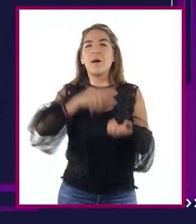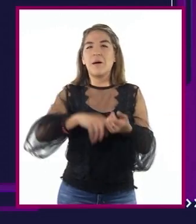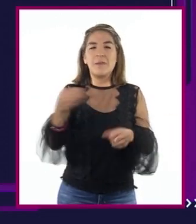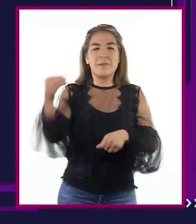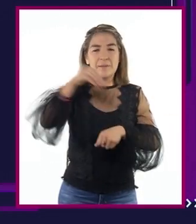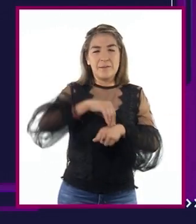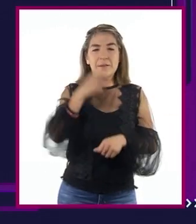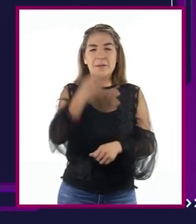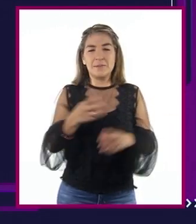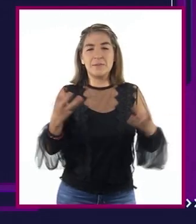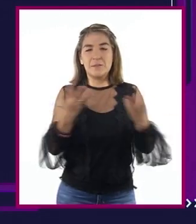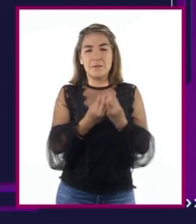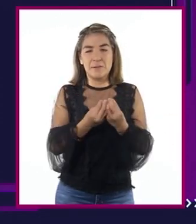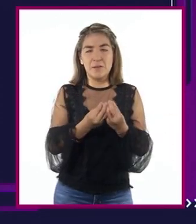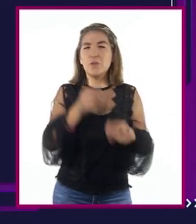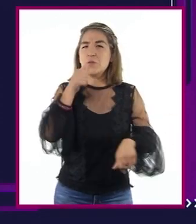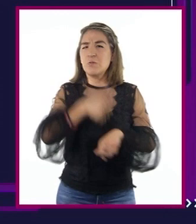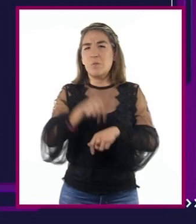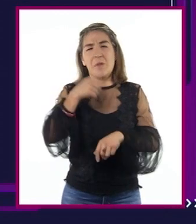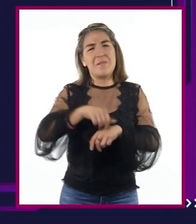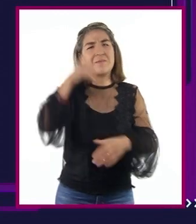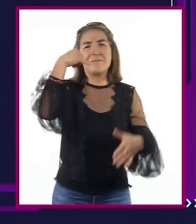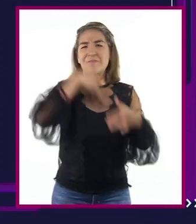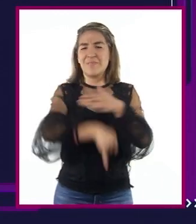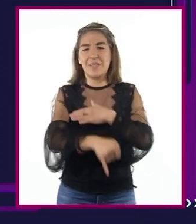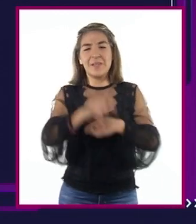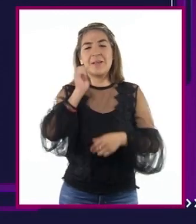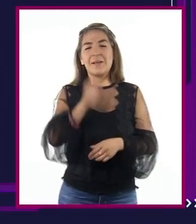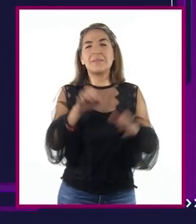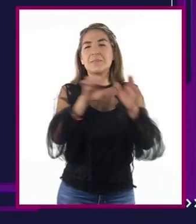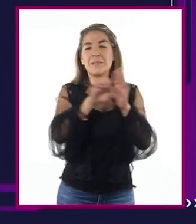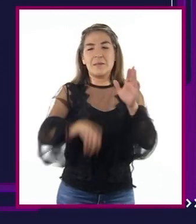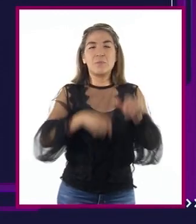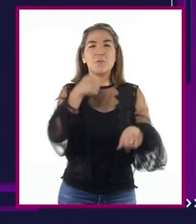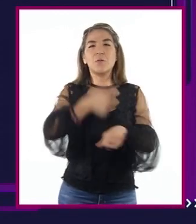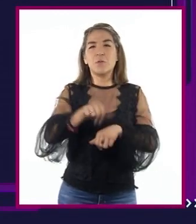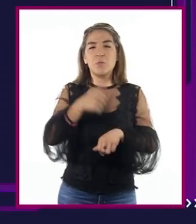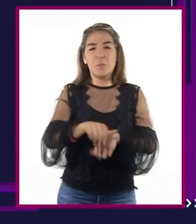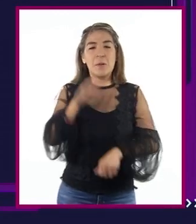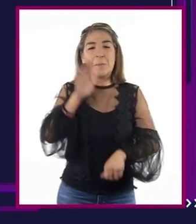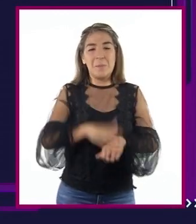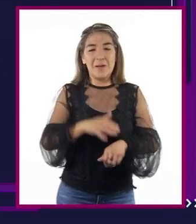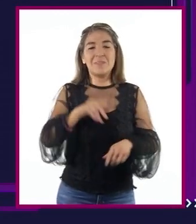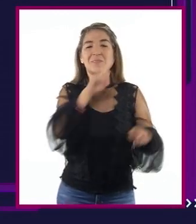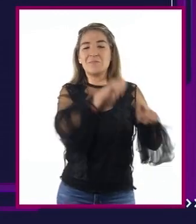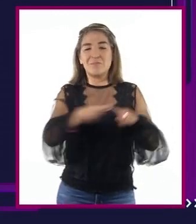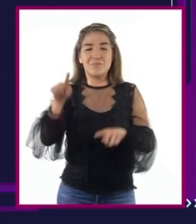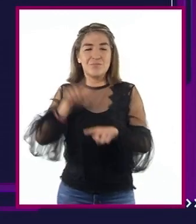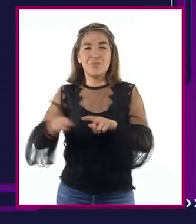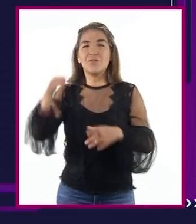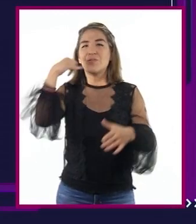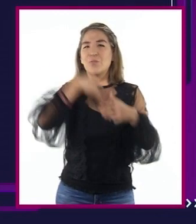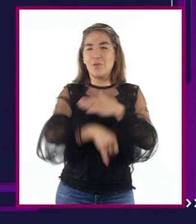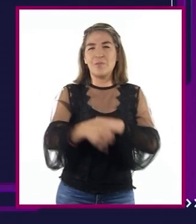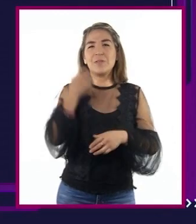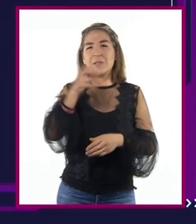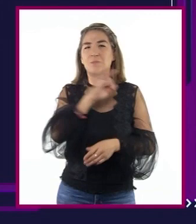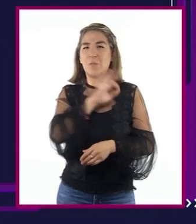un conjunto finito, es decir, tiene un número limitado de valores que puede